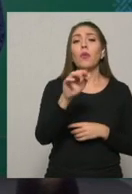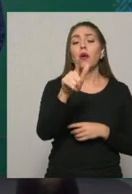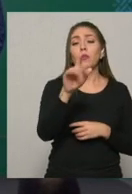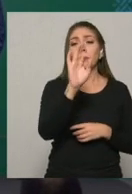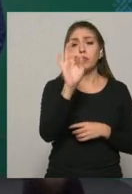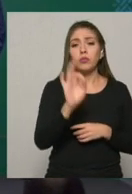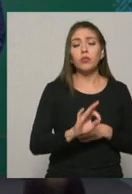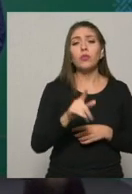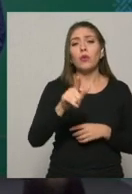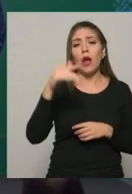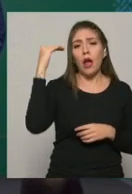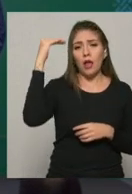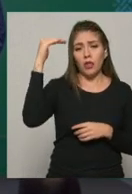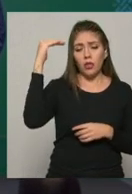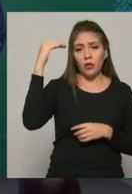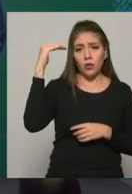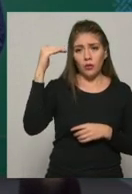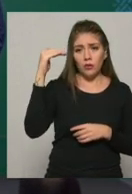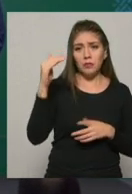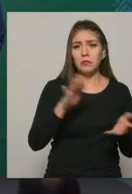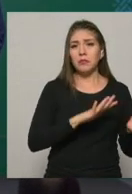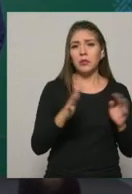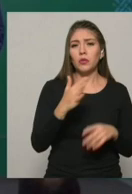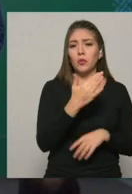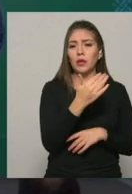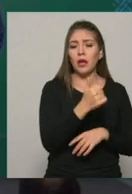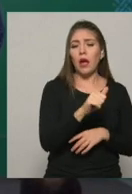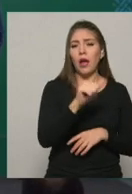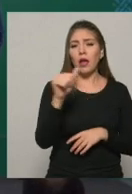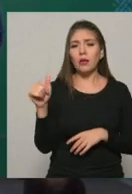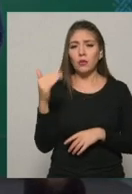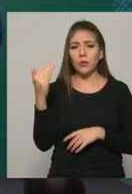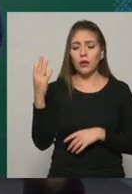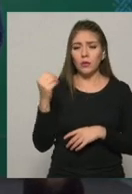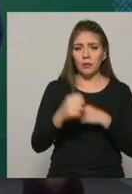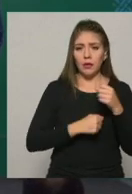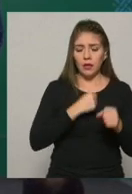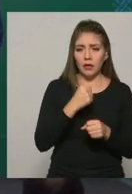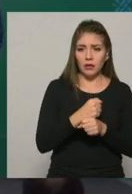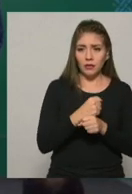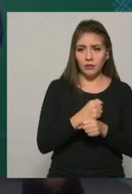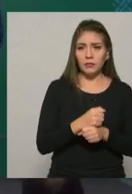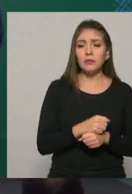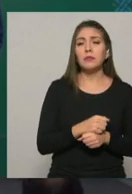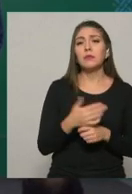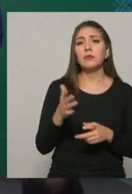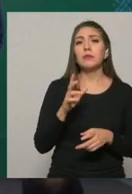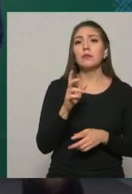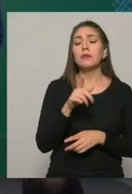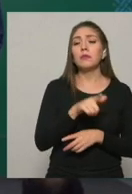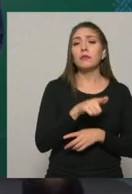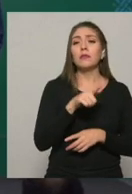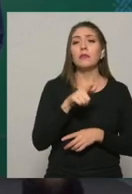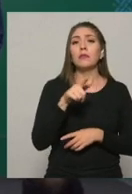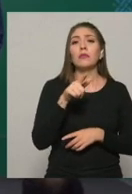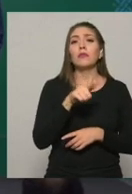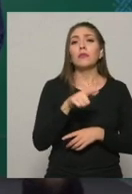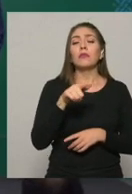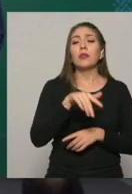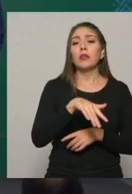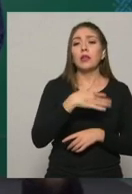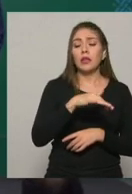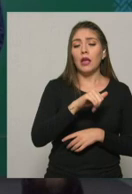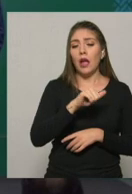adultos entre 36 y 59 años, 38 adultos mayores de 60 y 15% jóvenes de